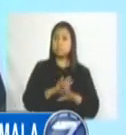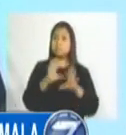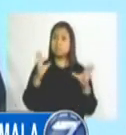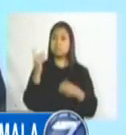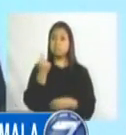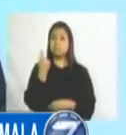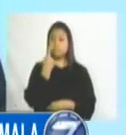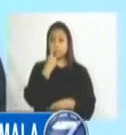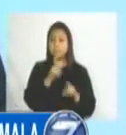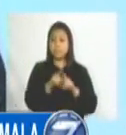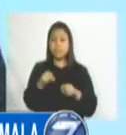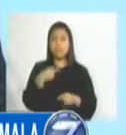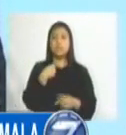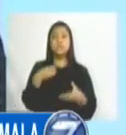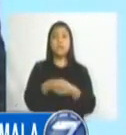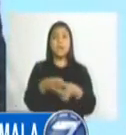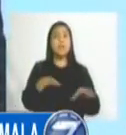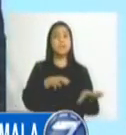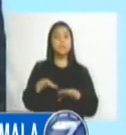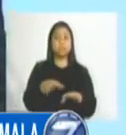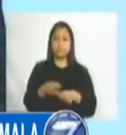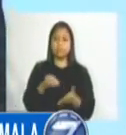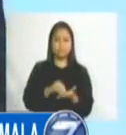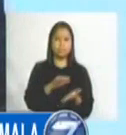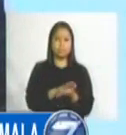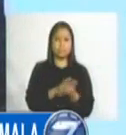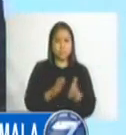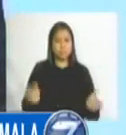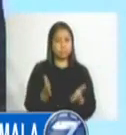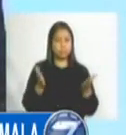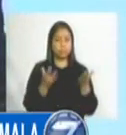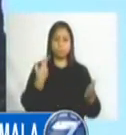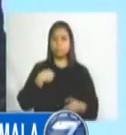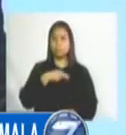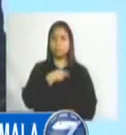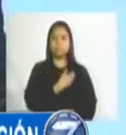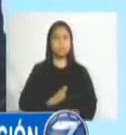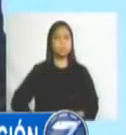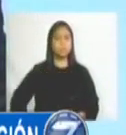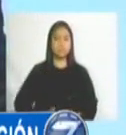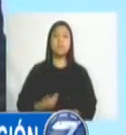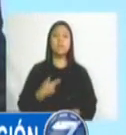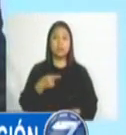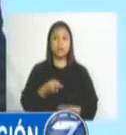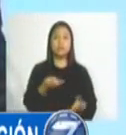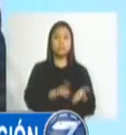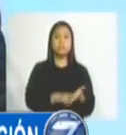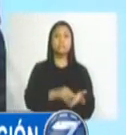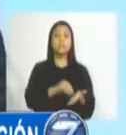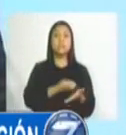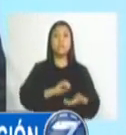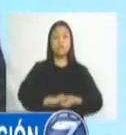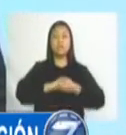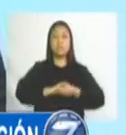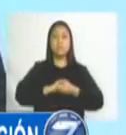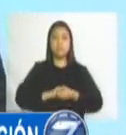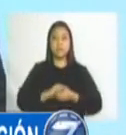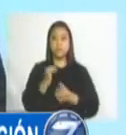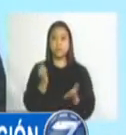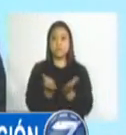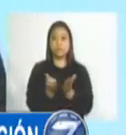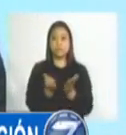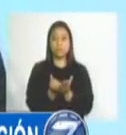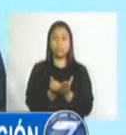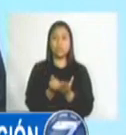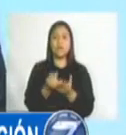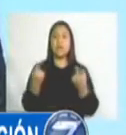primeras acciones concretas impulsadas por nuestro gobierno fue la suscripción del convenio interinstitucional